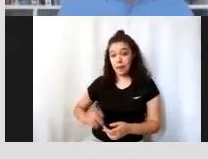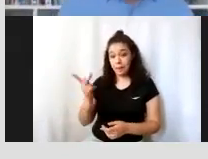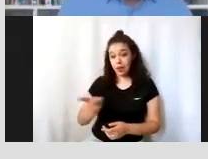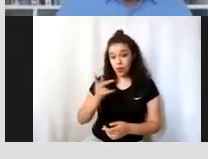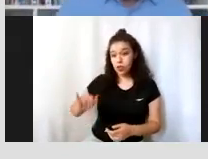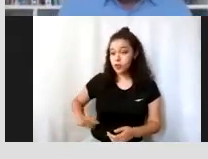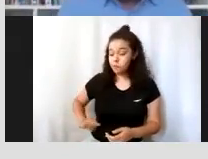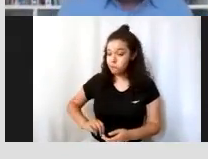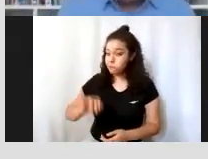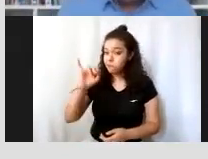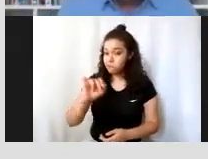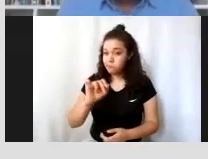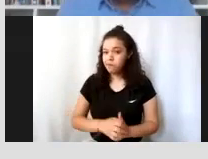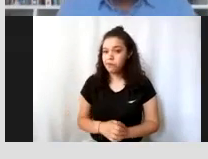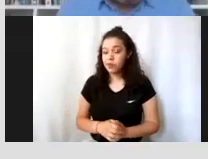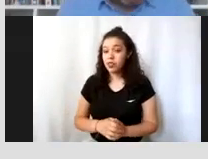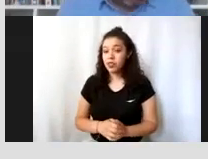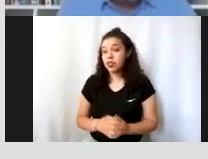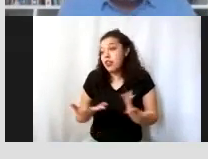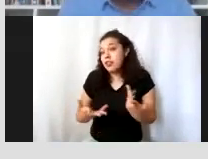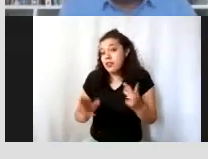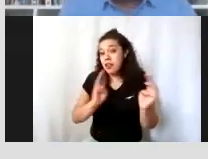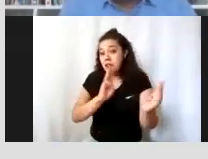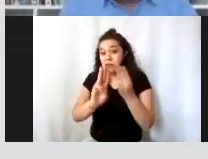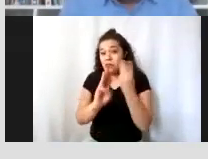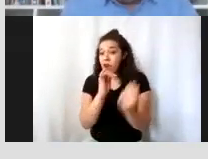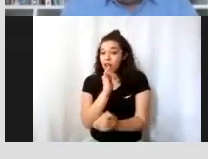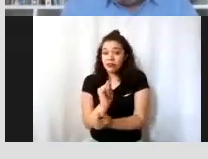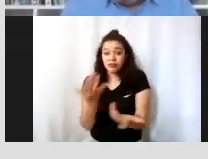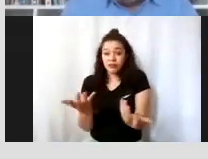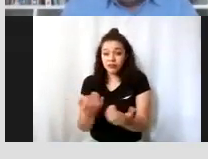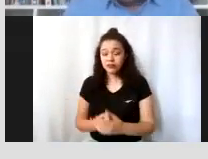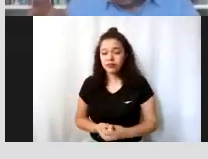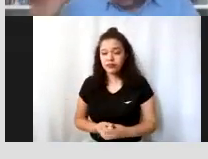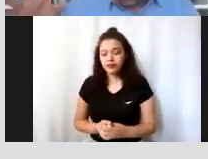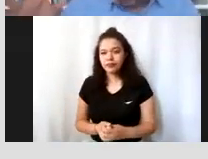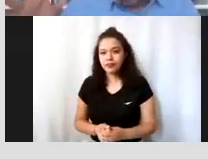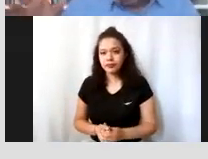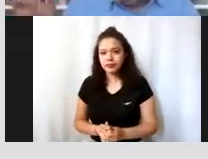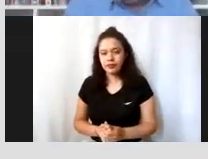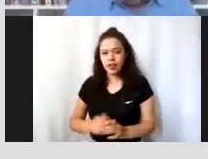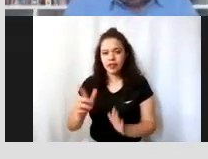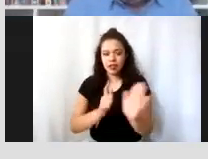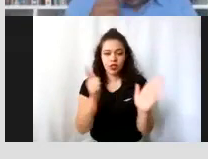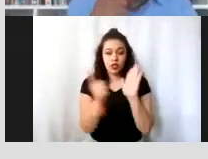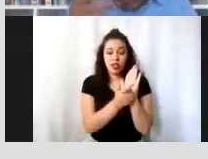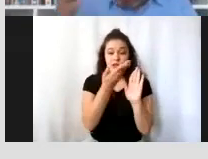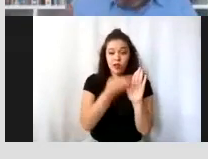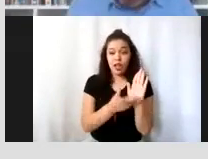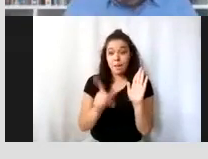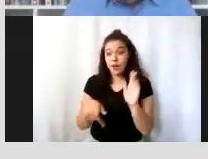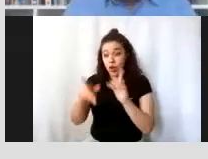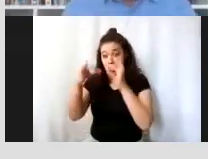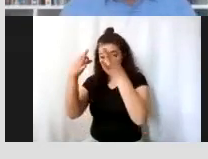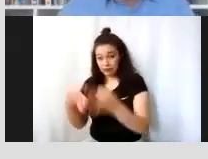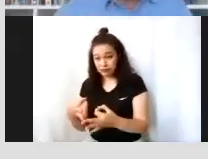además es el mundo real. Así es como funciona. Hay veces lo legal es uno y lo real es otro,